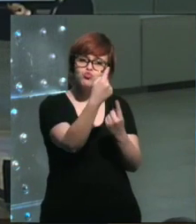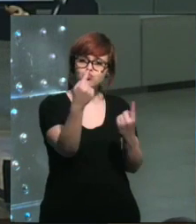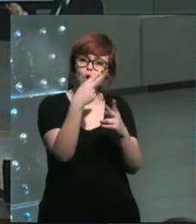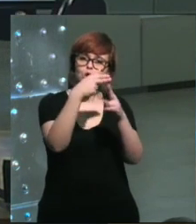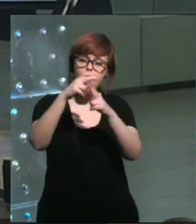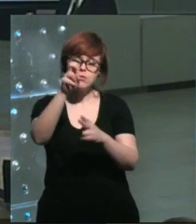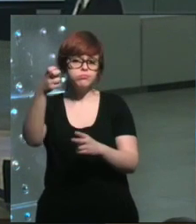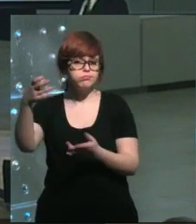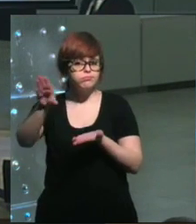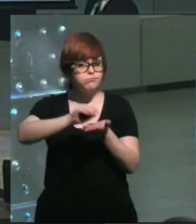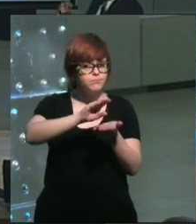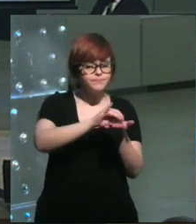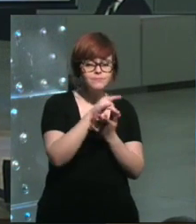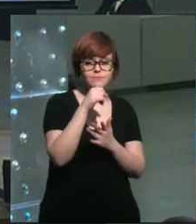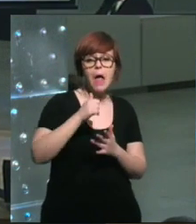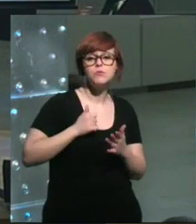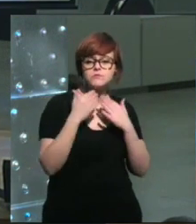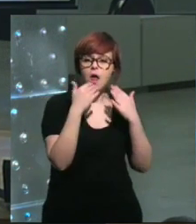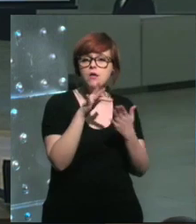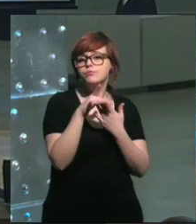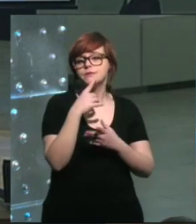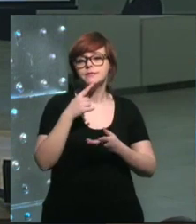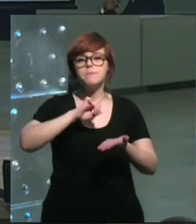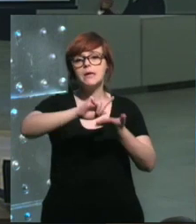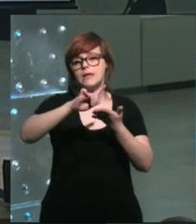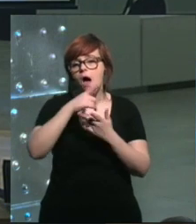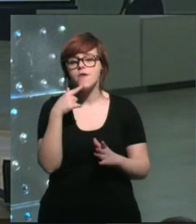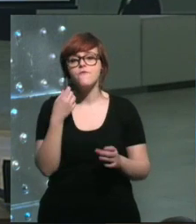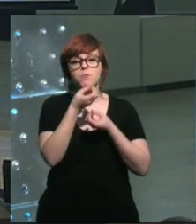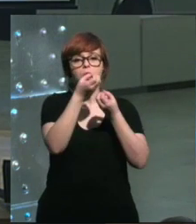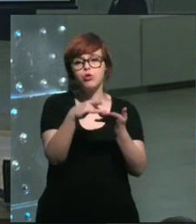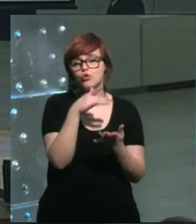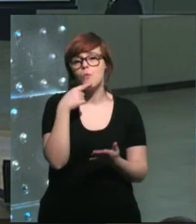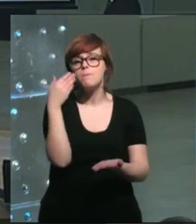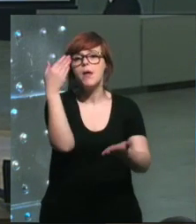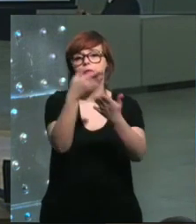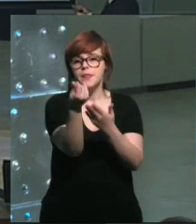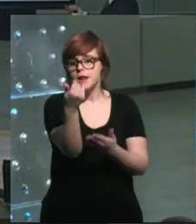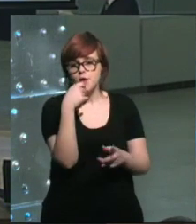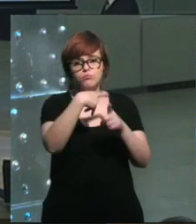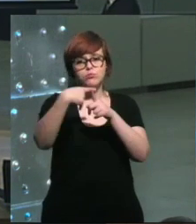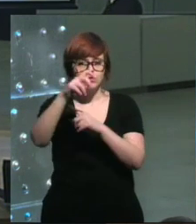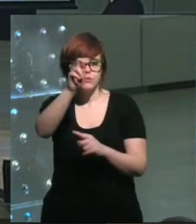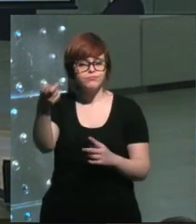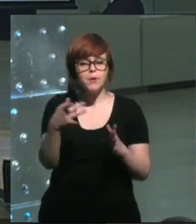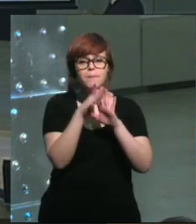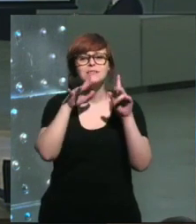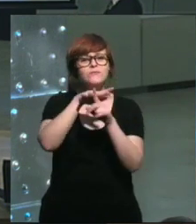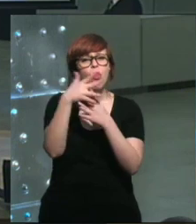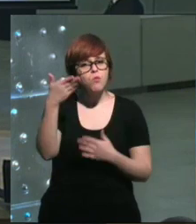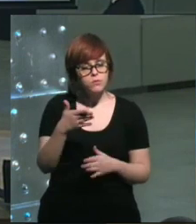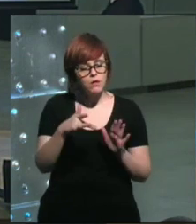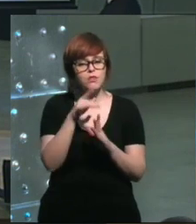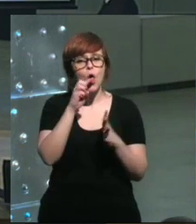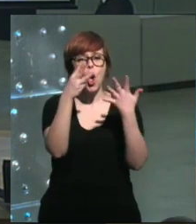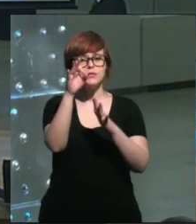información la podemos utilizar para avisarlos, para darles información sobre el candidato, para pedirles dinero, pero la parte del caso, de esas 80.000